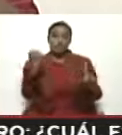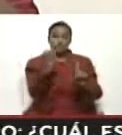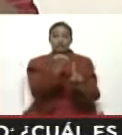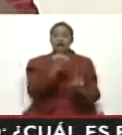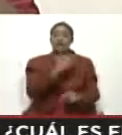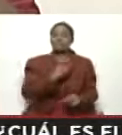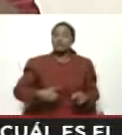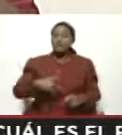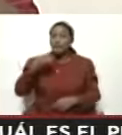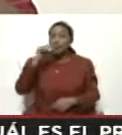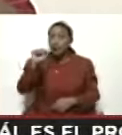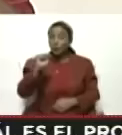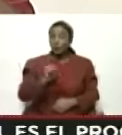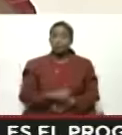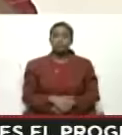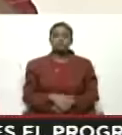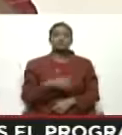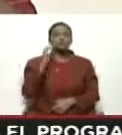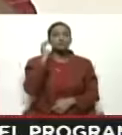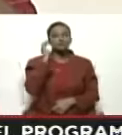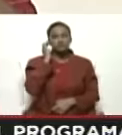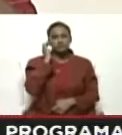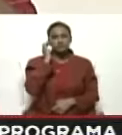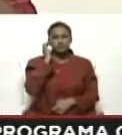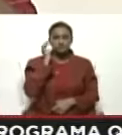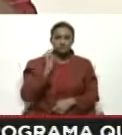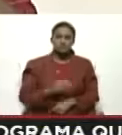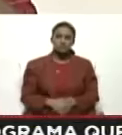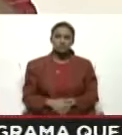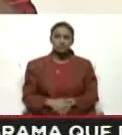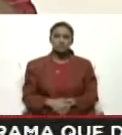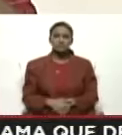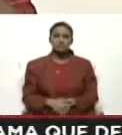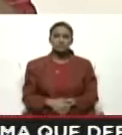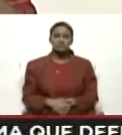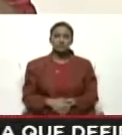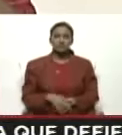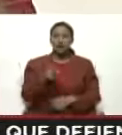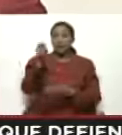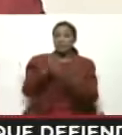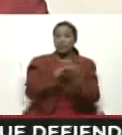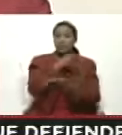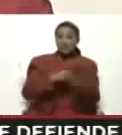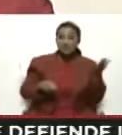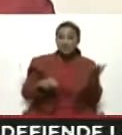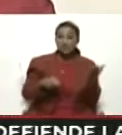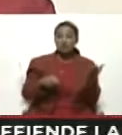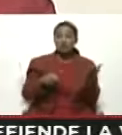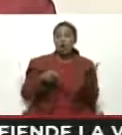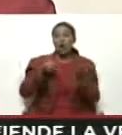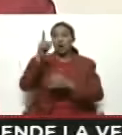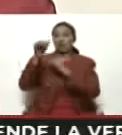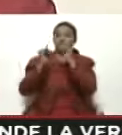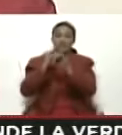oposición que ha promovido la entrada a Venezuela de fuerzas militares